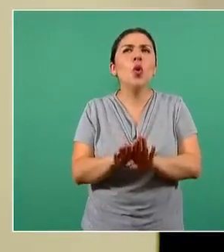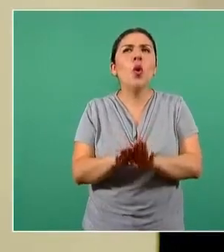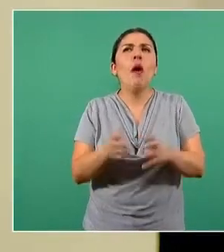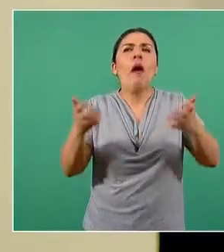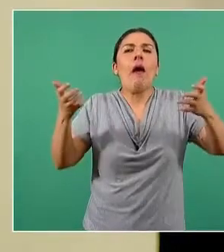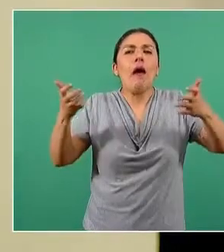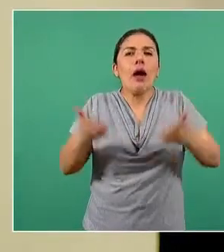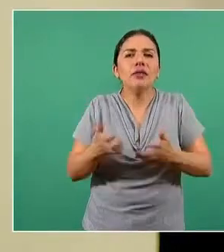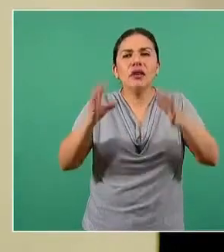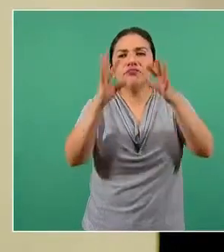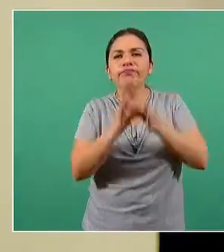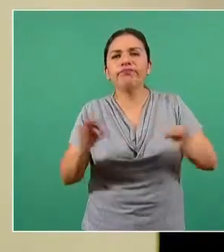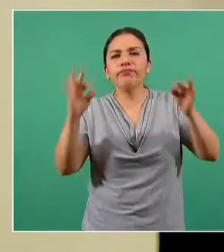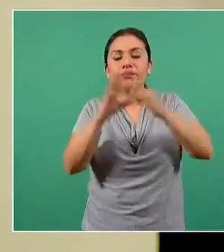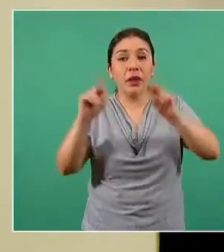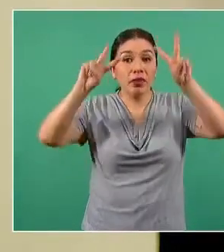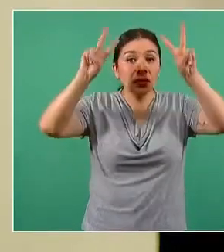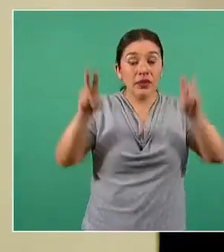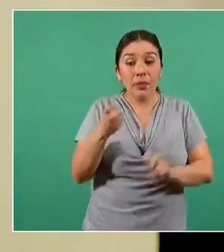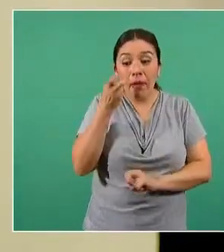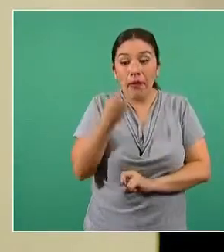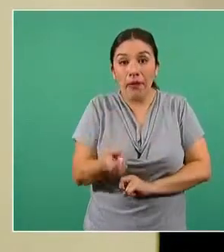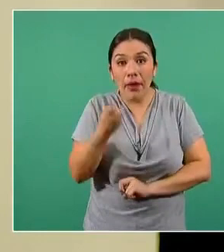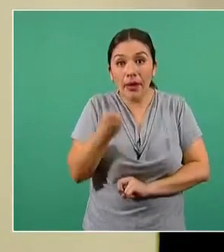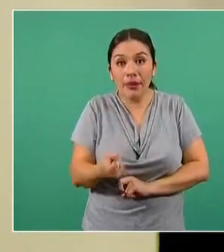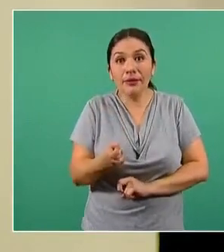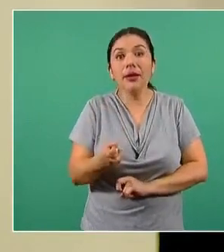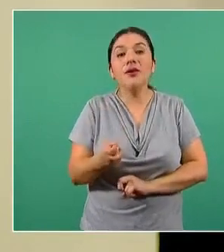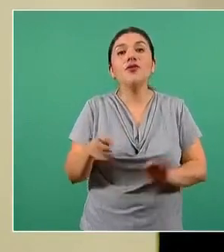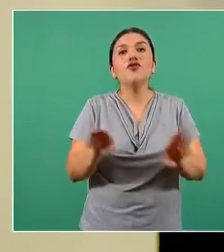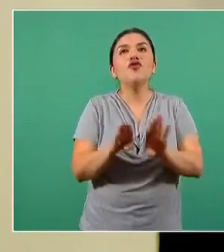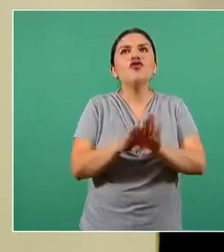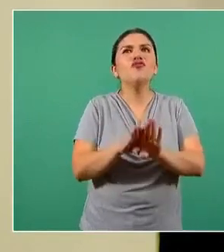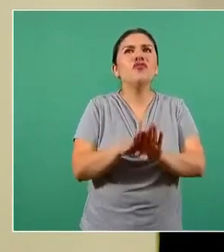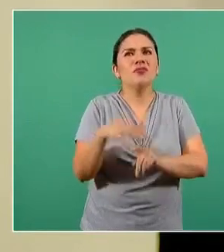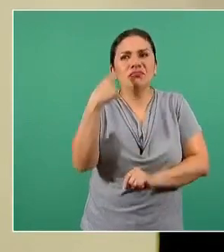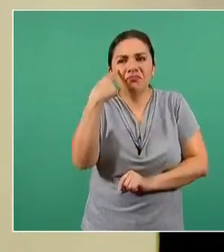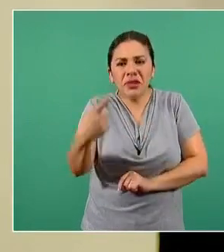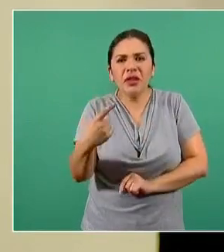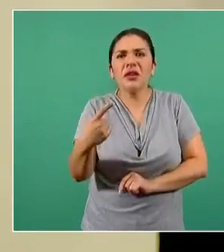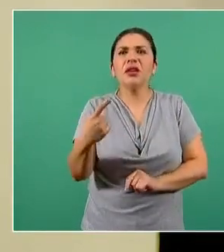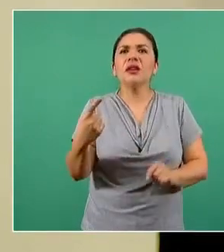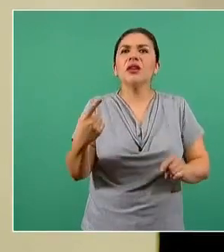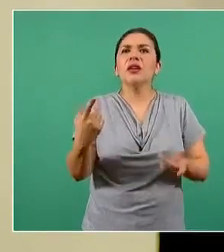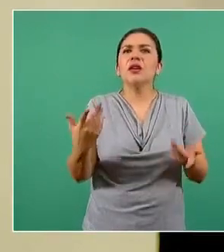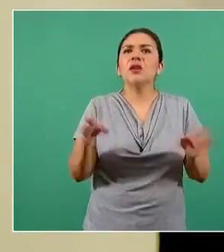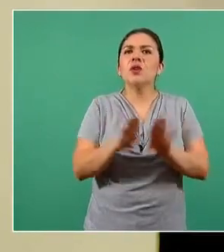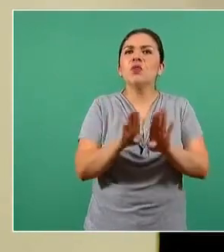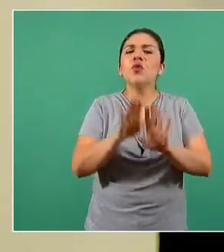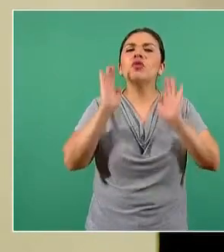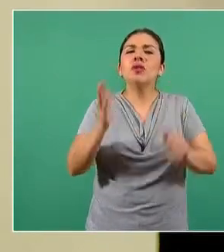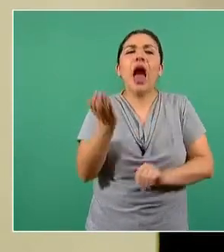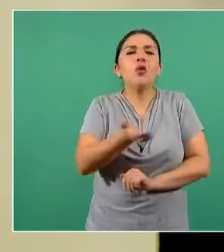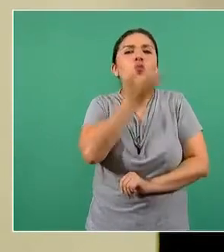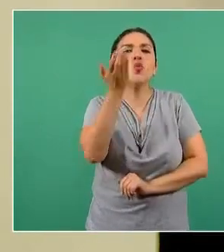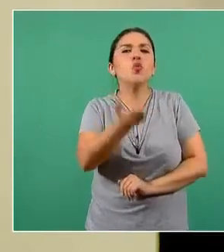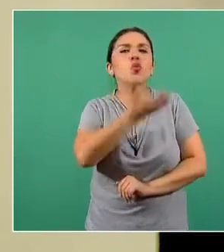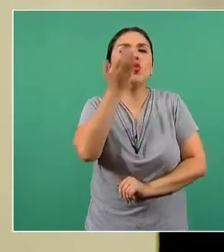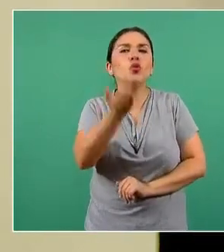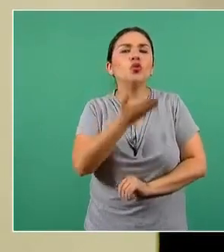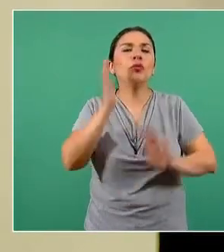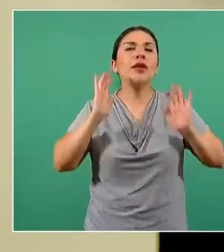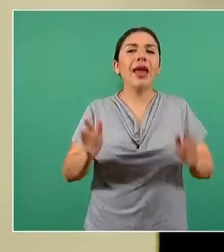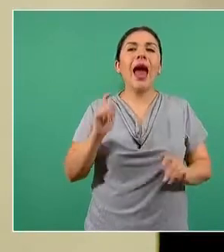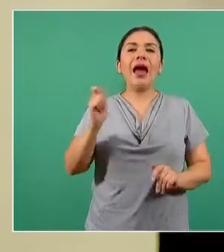a tocar este asunto? Sobre todo que pues se creó todo pues incluso podremos hablar hasta de una tradición